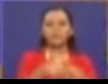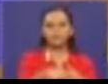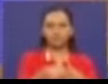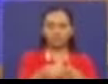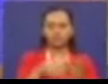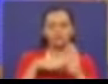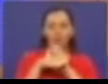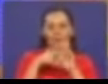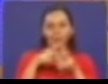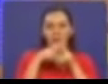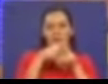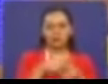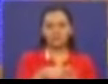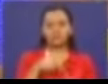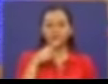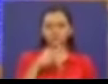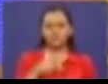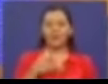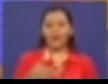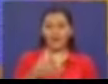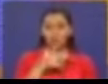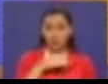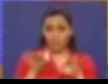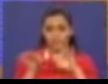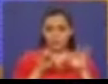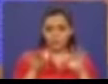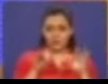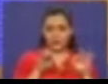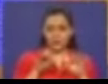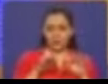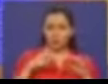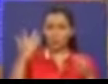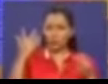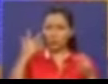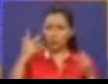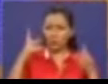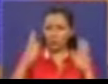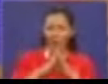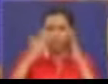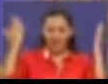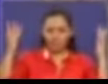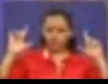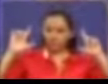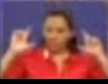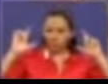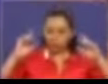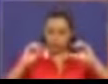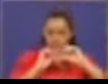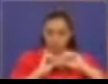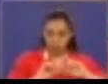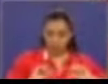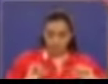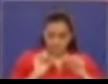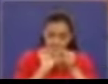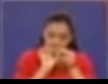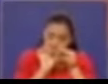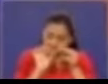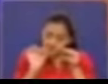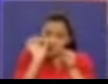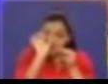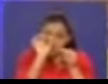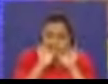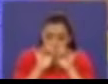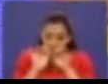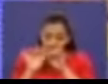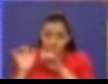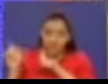nos sacó un periodicazo, el búnker de la Senaín en el Umbisí. Y saca unos parques preciosos. Y solo abajito, dicen letras pequeñitas, que ese era